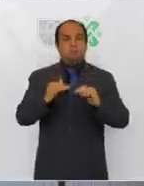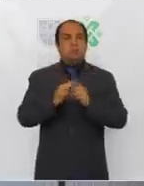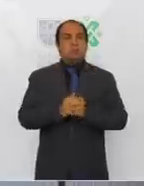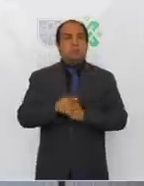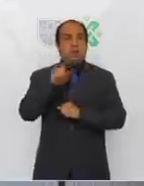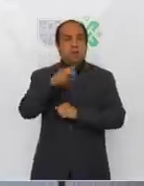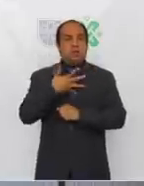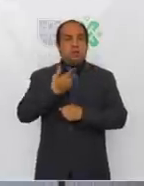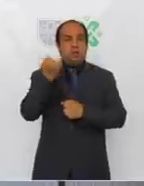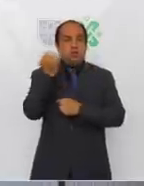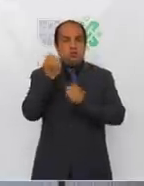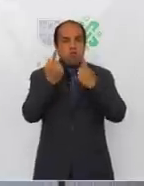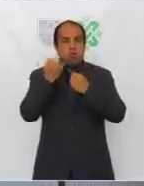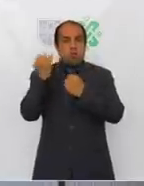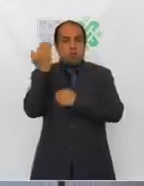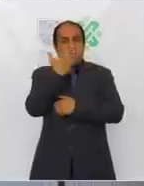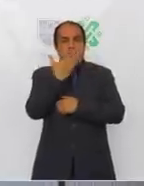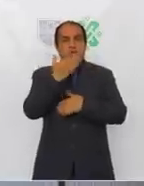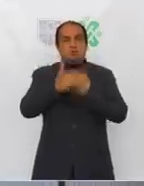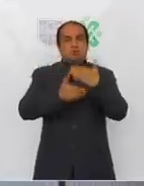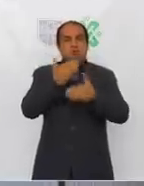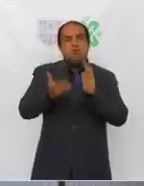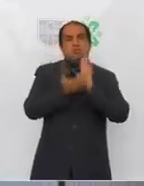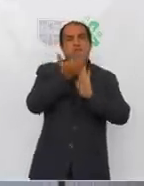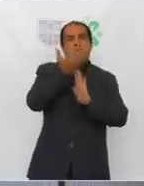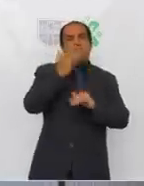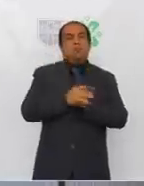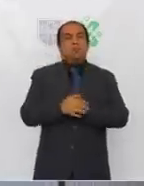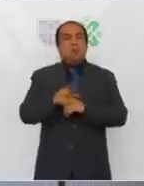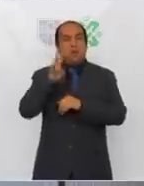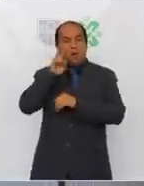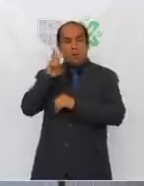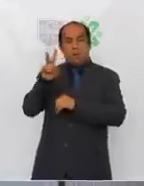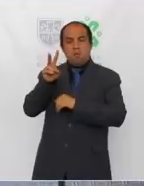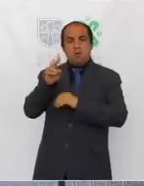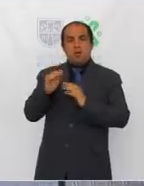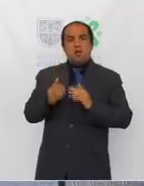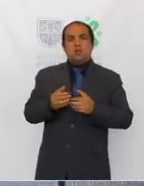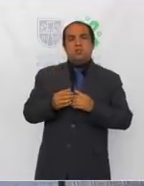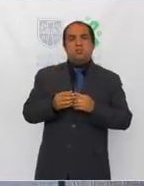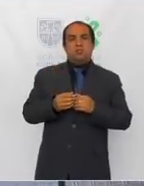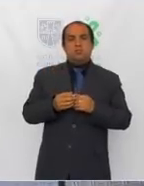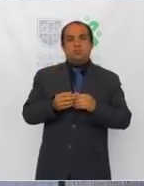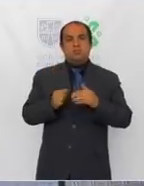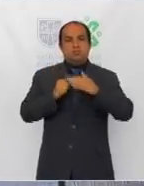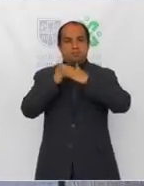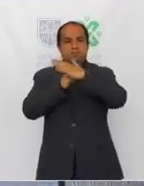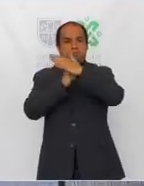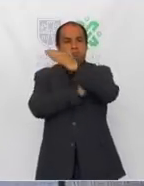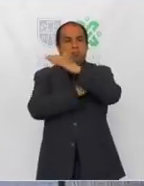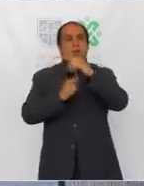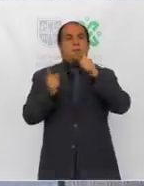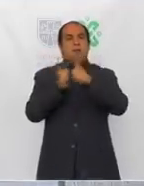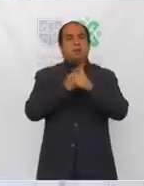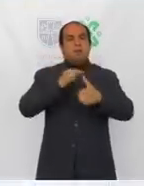Aquí algunas imágenes del proceso constructivo. Como ven, la estructura principal está concluida. La